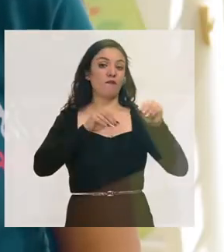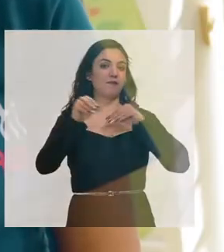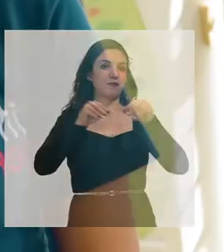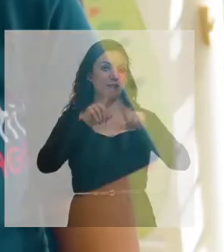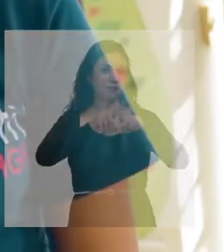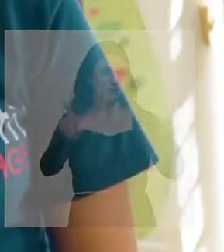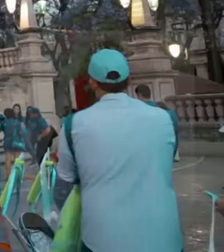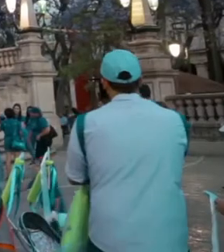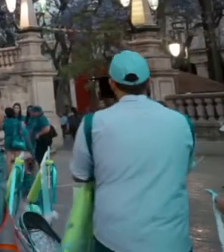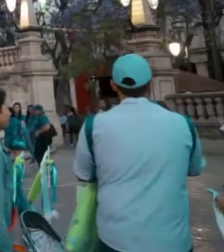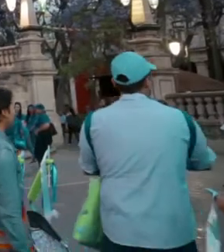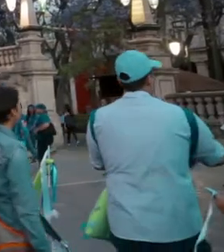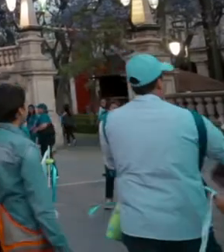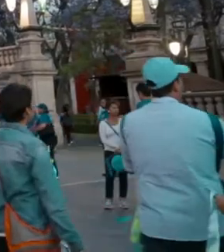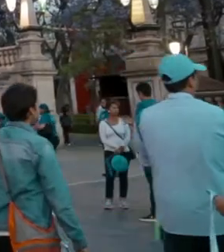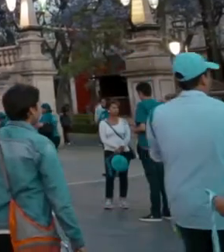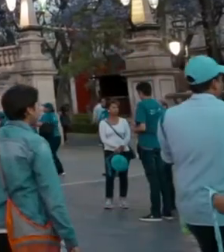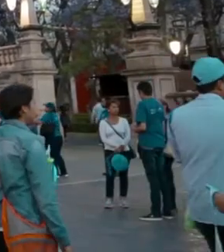estereotipias